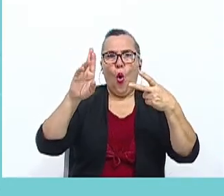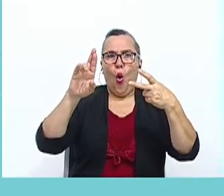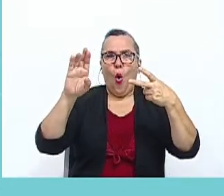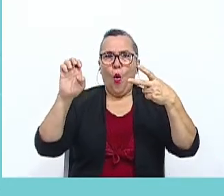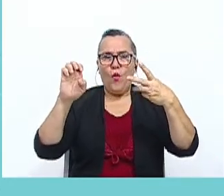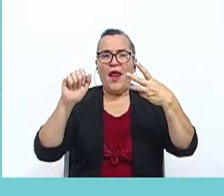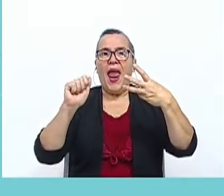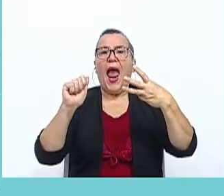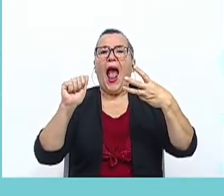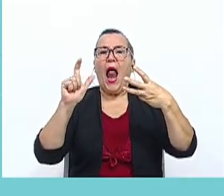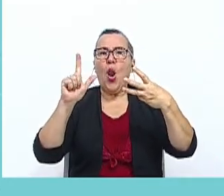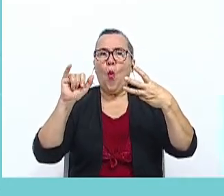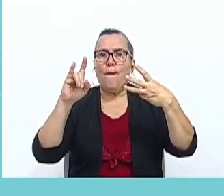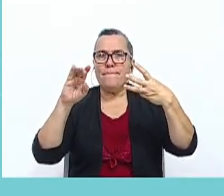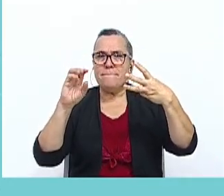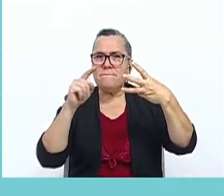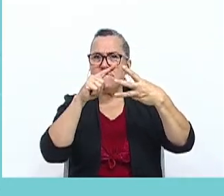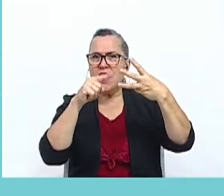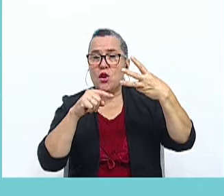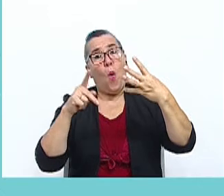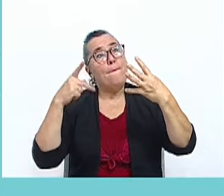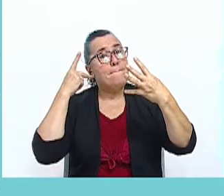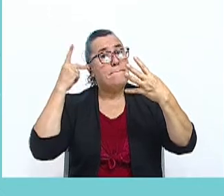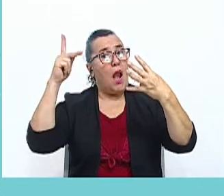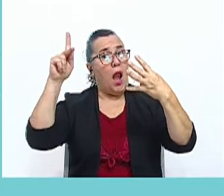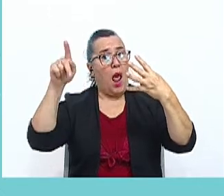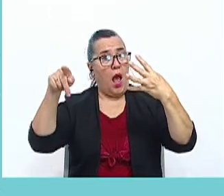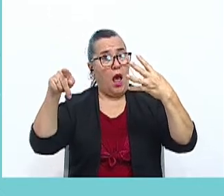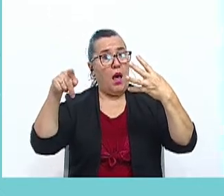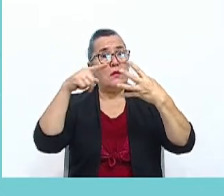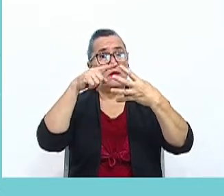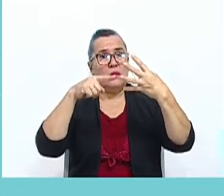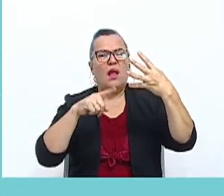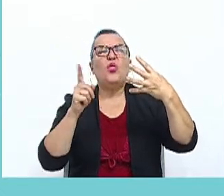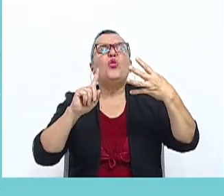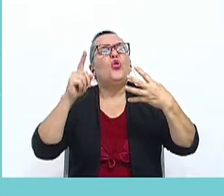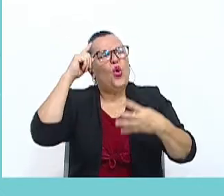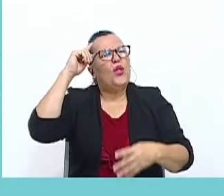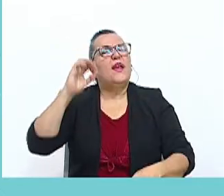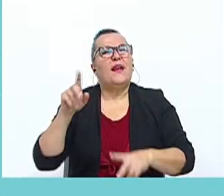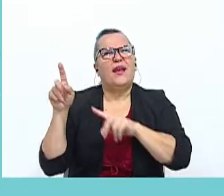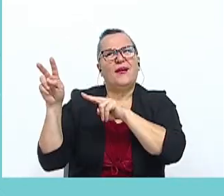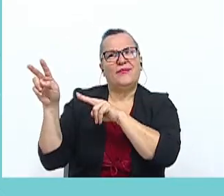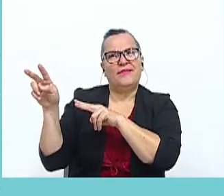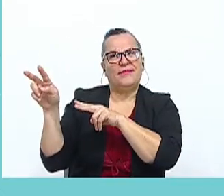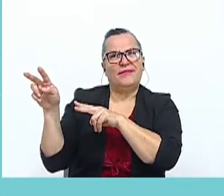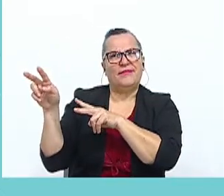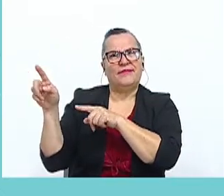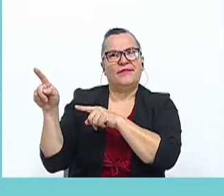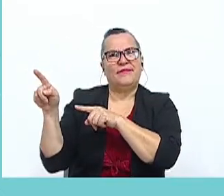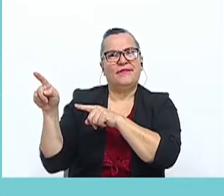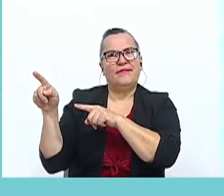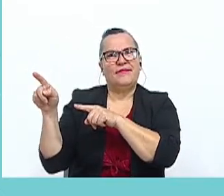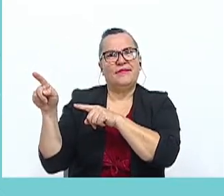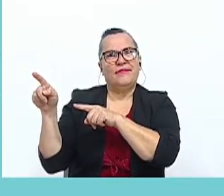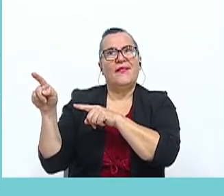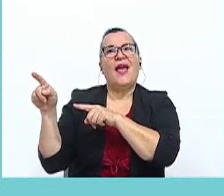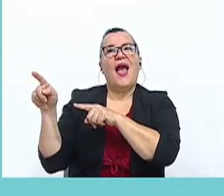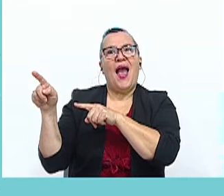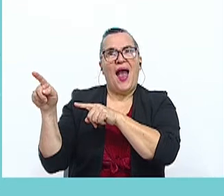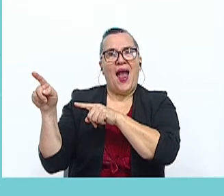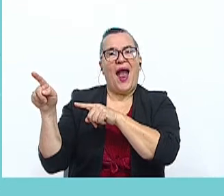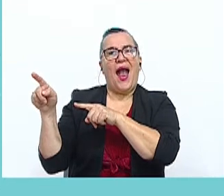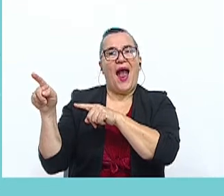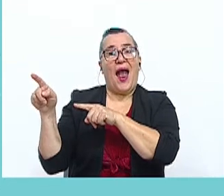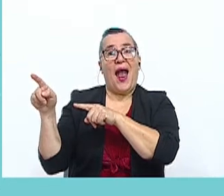de aluminio, de plata? Vamos a ver. Veamos el primer caso. La